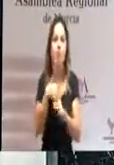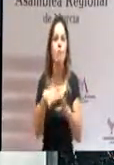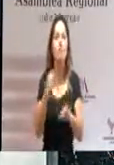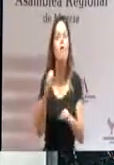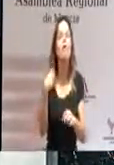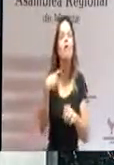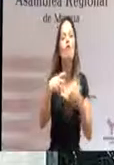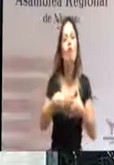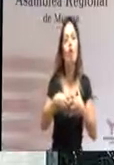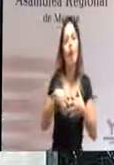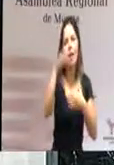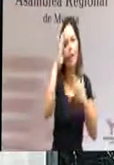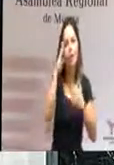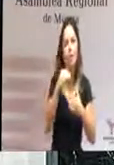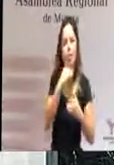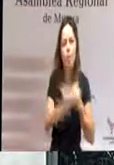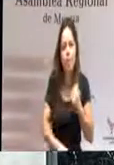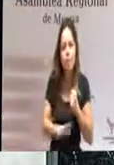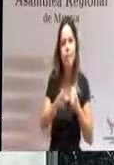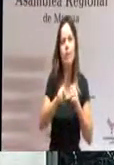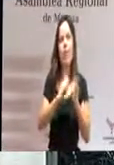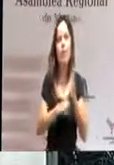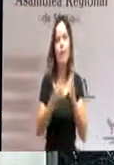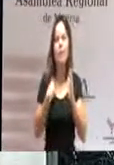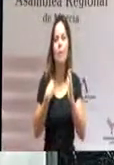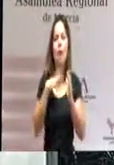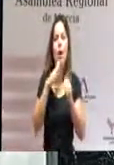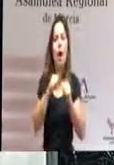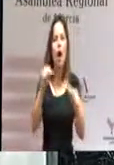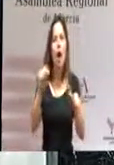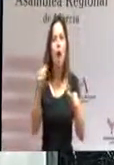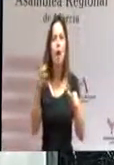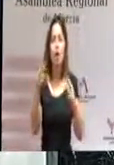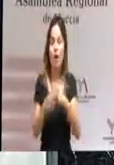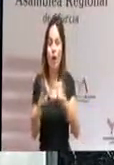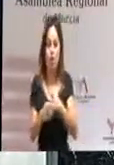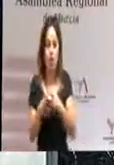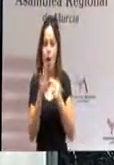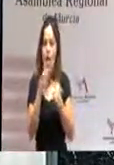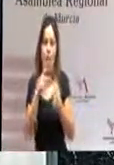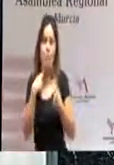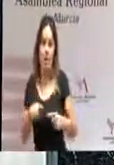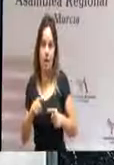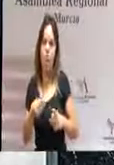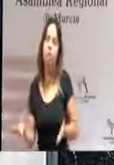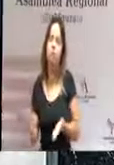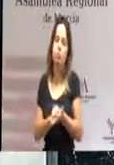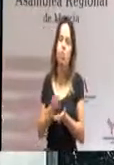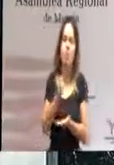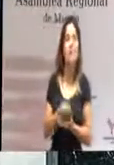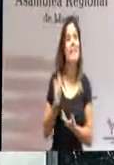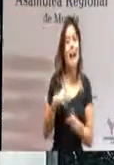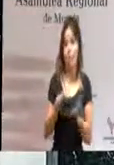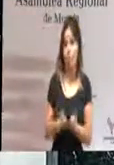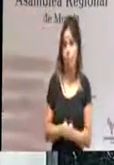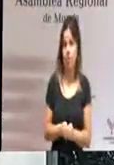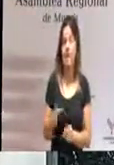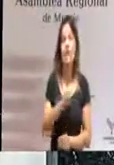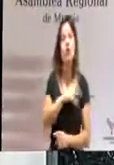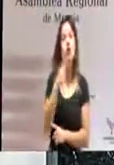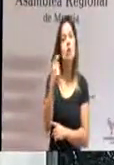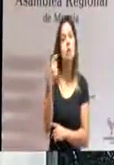de atención primaria e integral que han sido desmanteladas con sus recortes. Voy concluyendo. Señor